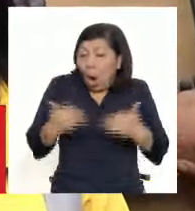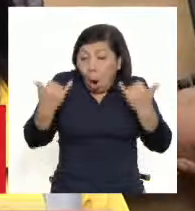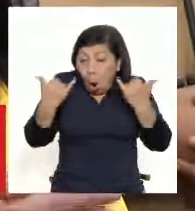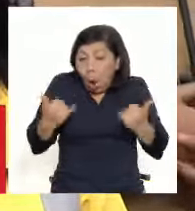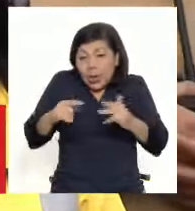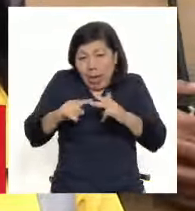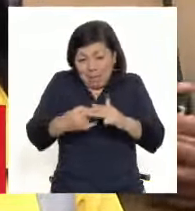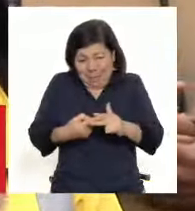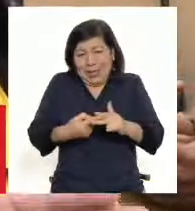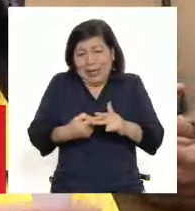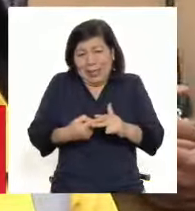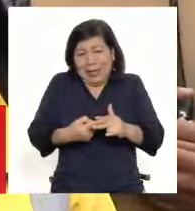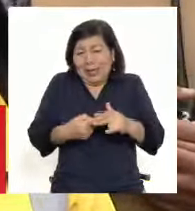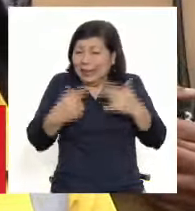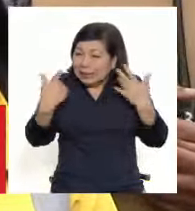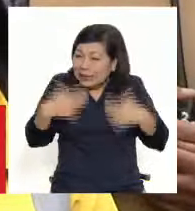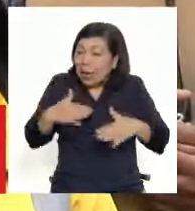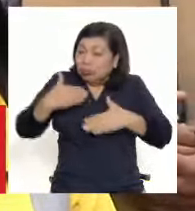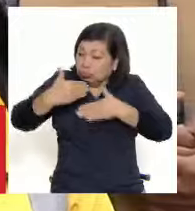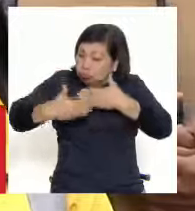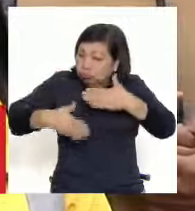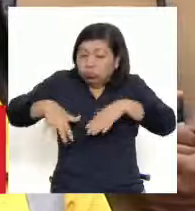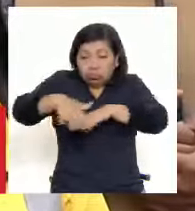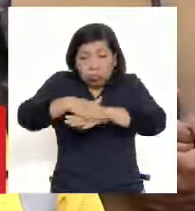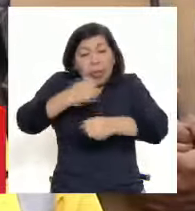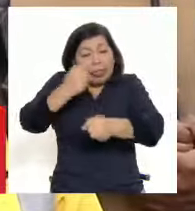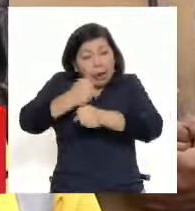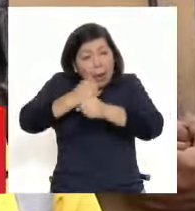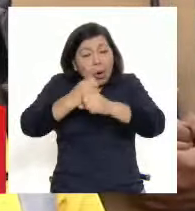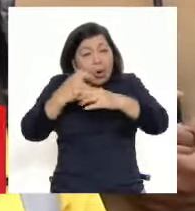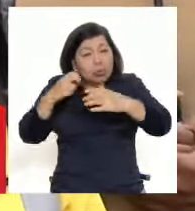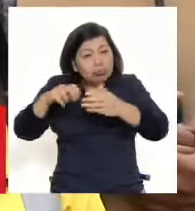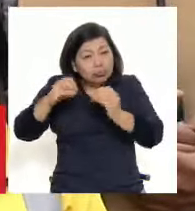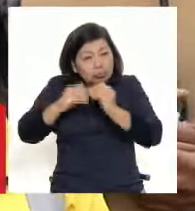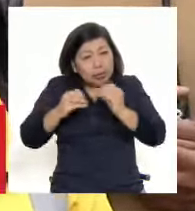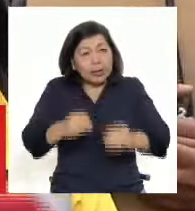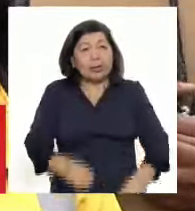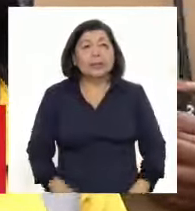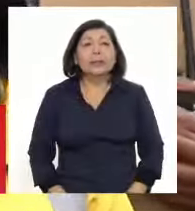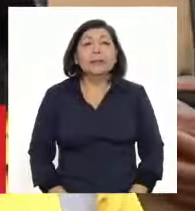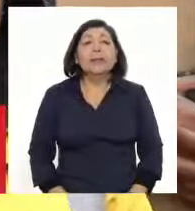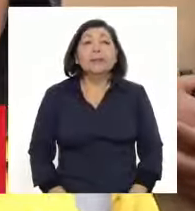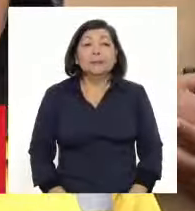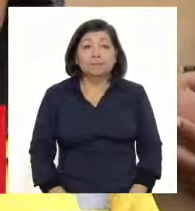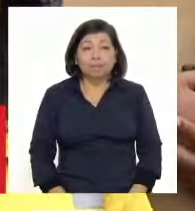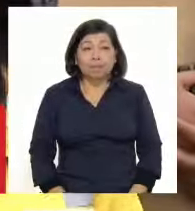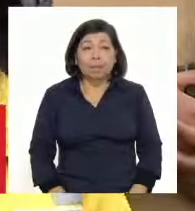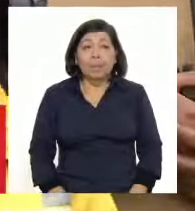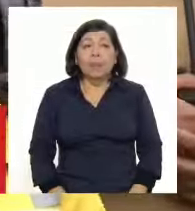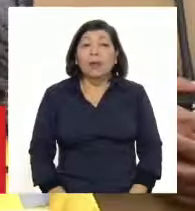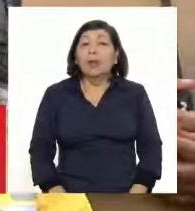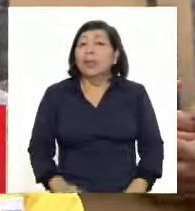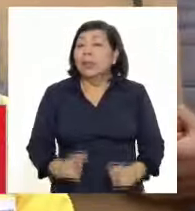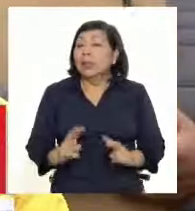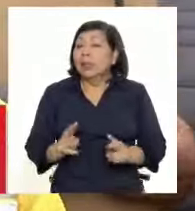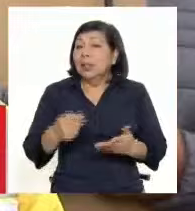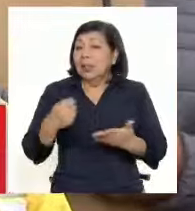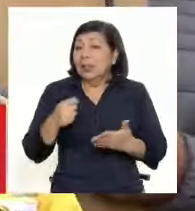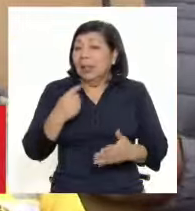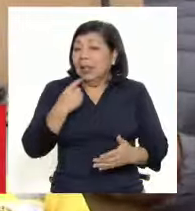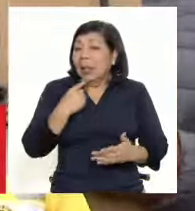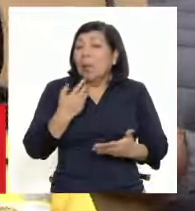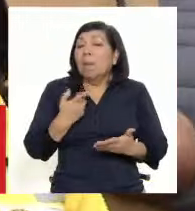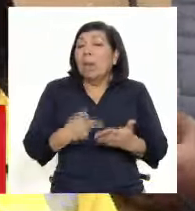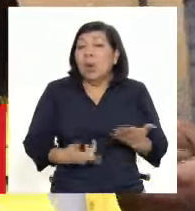hoy, necesitamos proceder con la ejecución de la construcción de la estación central. Bien, respecto a las observaciones que les han